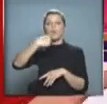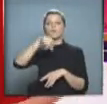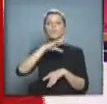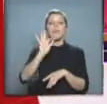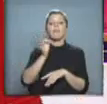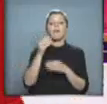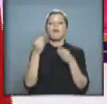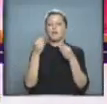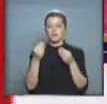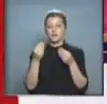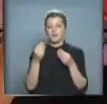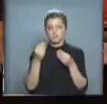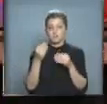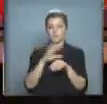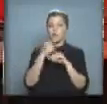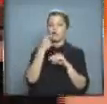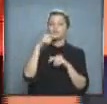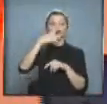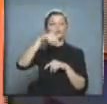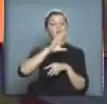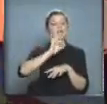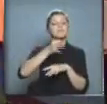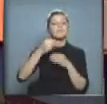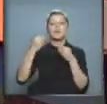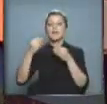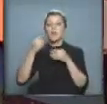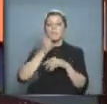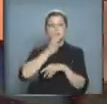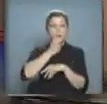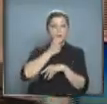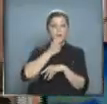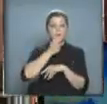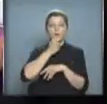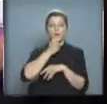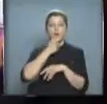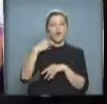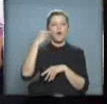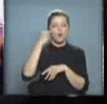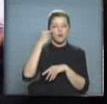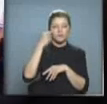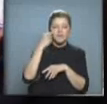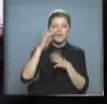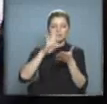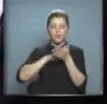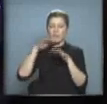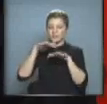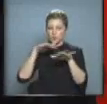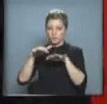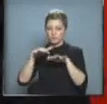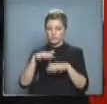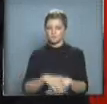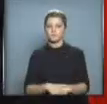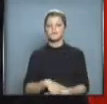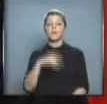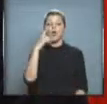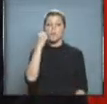sabemos de la justicia? ¿Qué tan al tanto estás en el día a día de las cosas? ¿Qué tan al tanto estás de lo que pasa? A mí